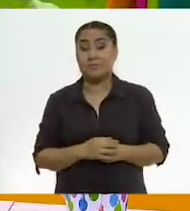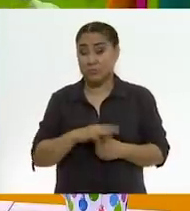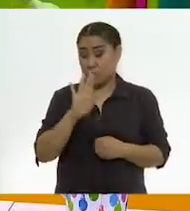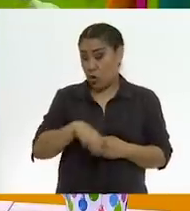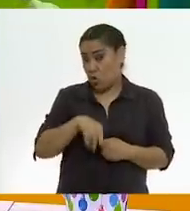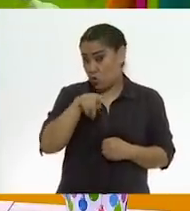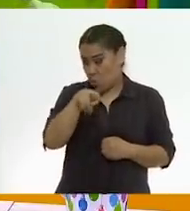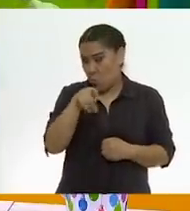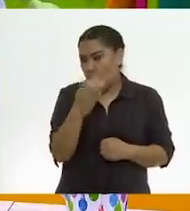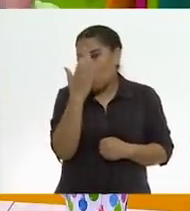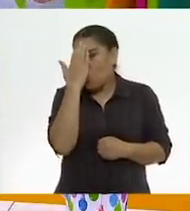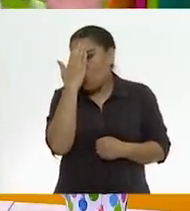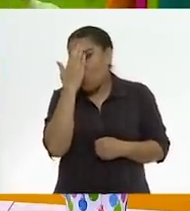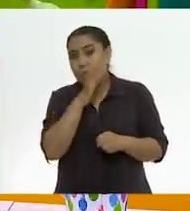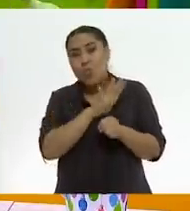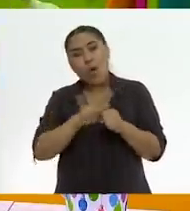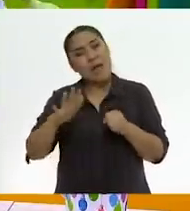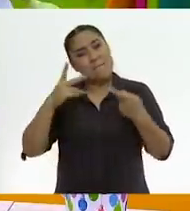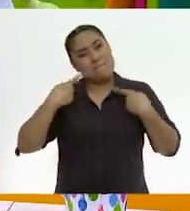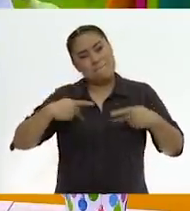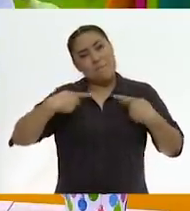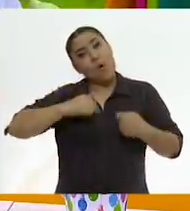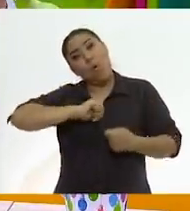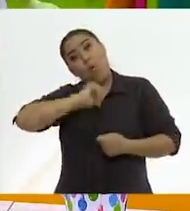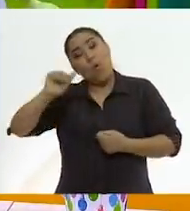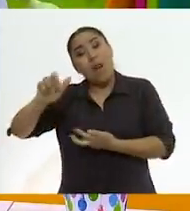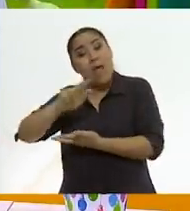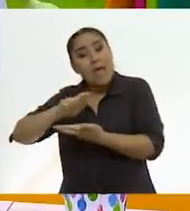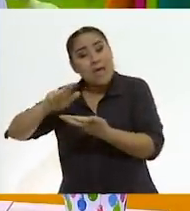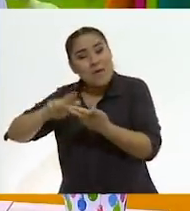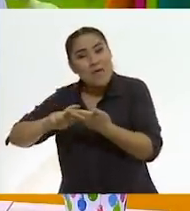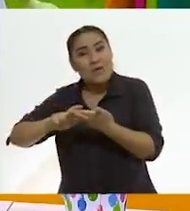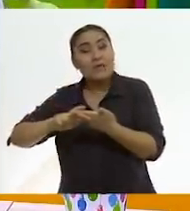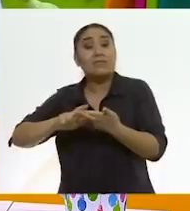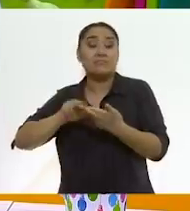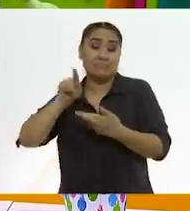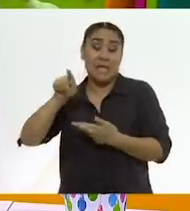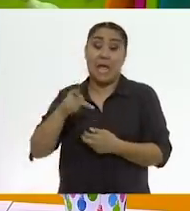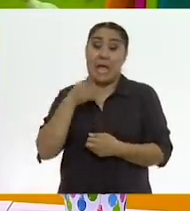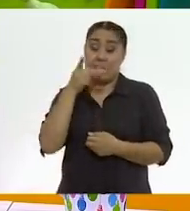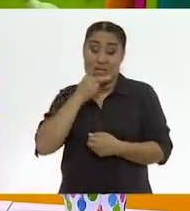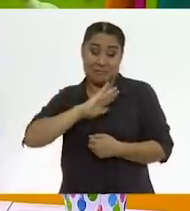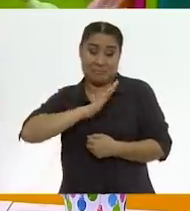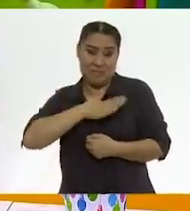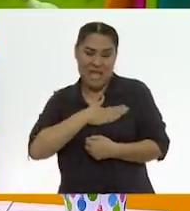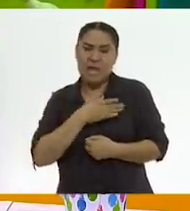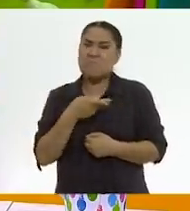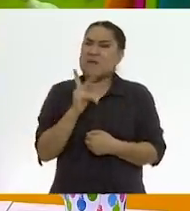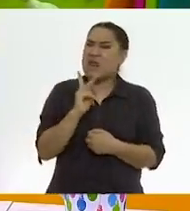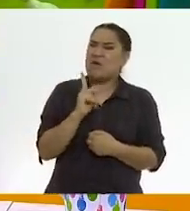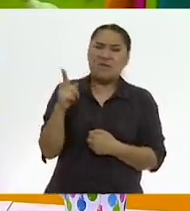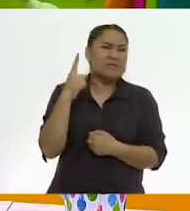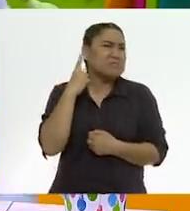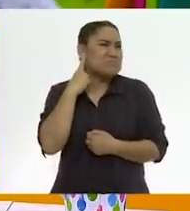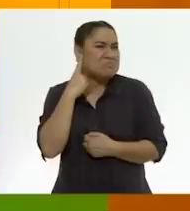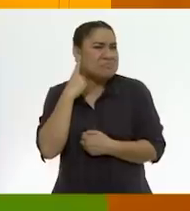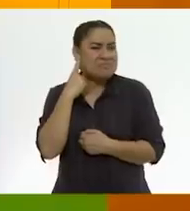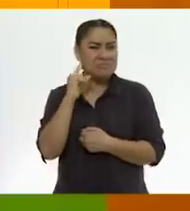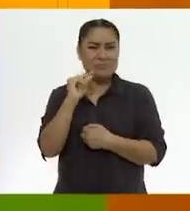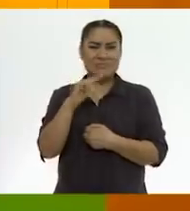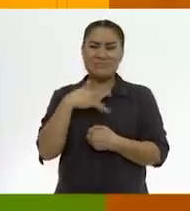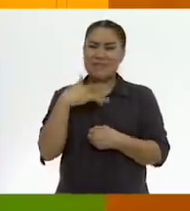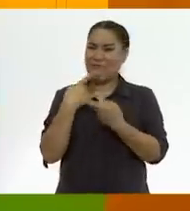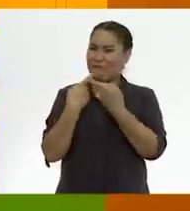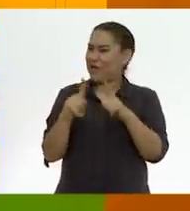conoces alguna persona que vive en otro país o región en el que hablen español, pero no entiendes todo lo que dice?